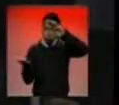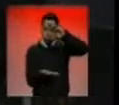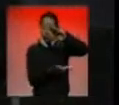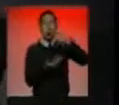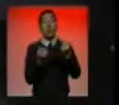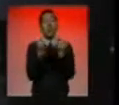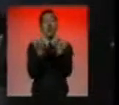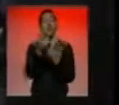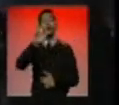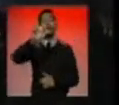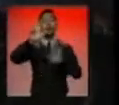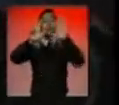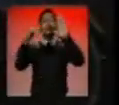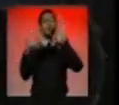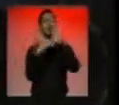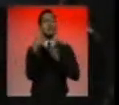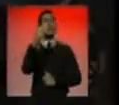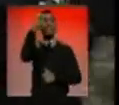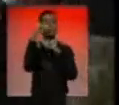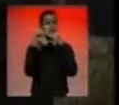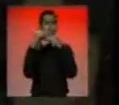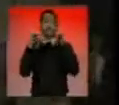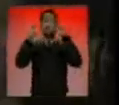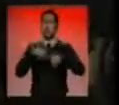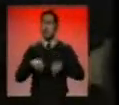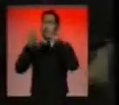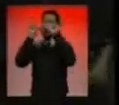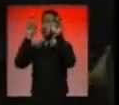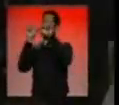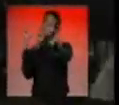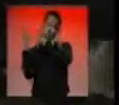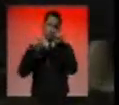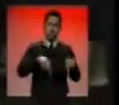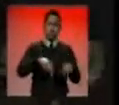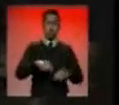millones de dólares. En Quito, Daniel Montalvo, Gama, con la mejor cobertura del país.